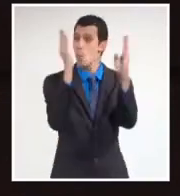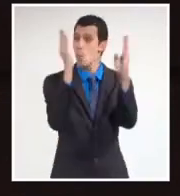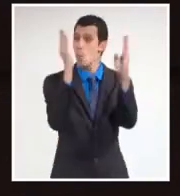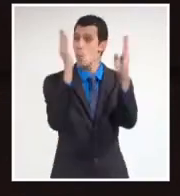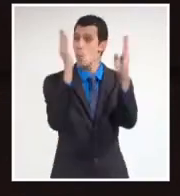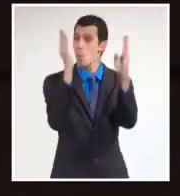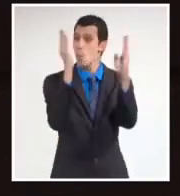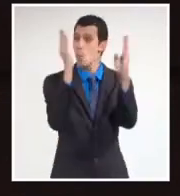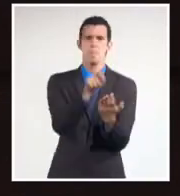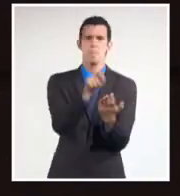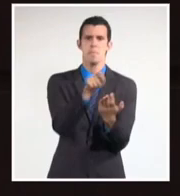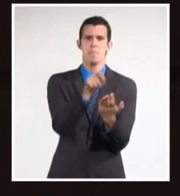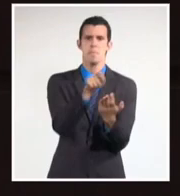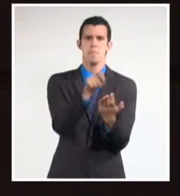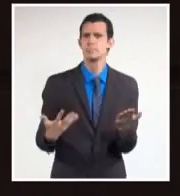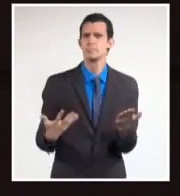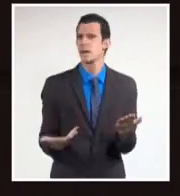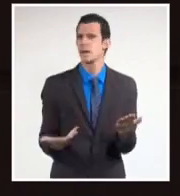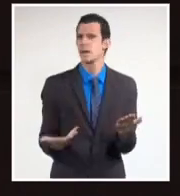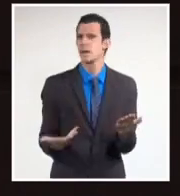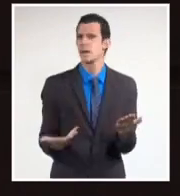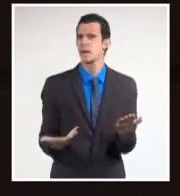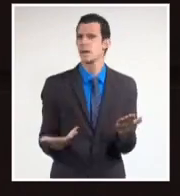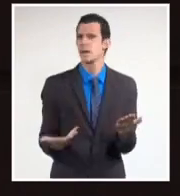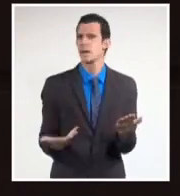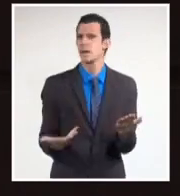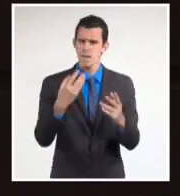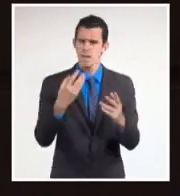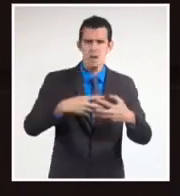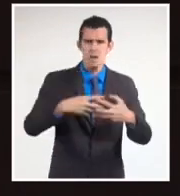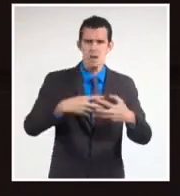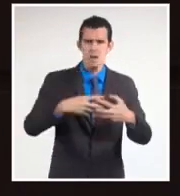si no hay caña no se pueden producir ni azúcar ni derivados.